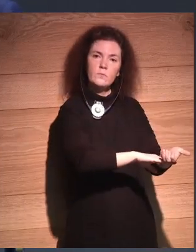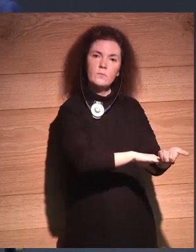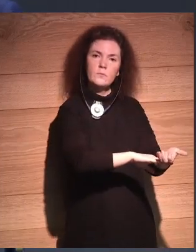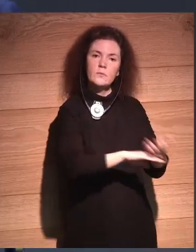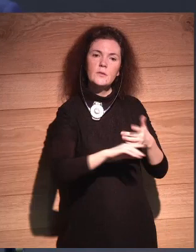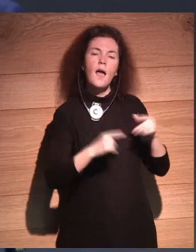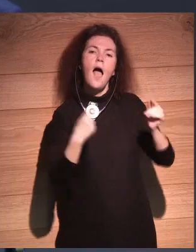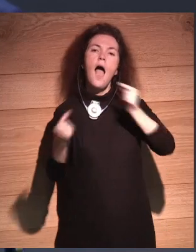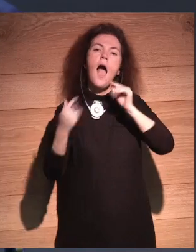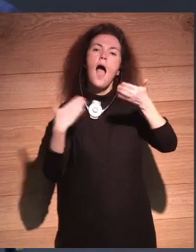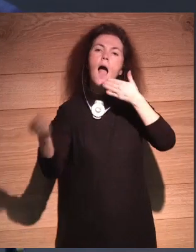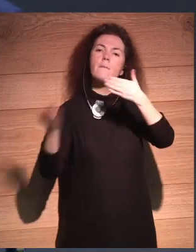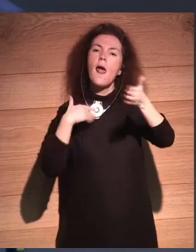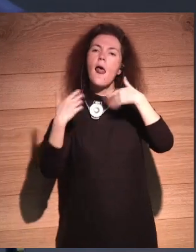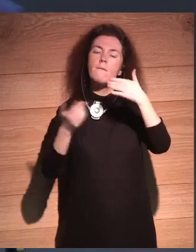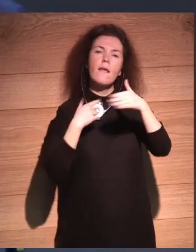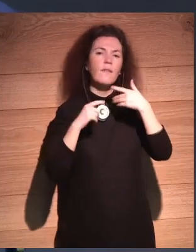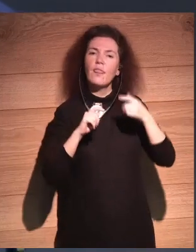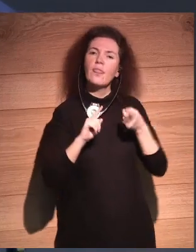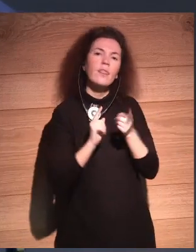cambia la naturaleza de esa conversación.